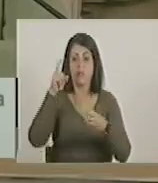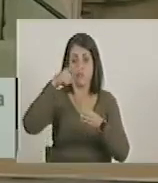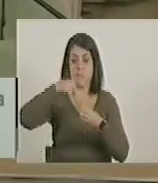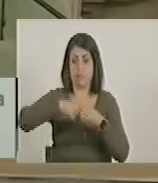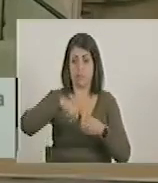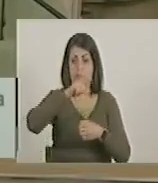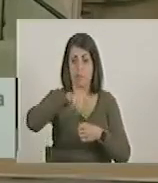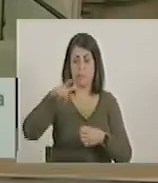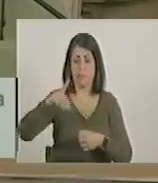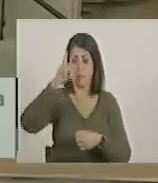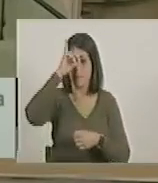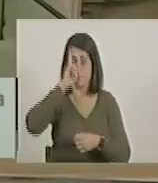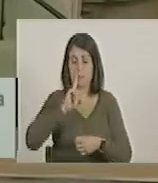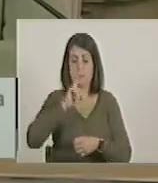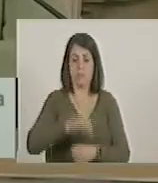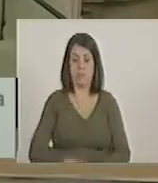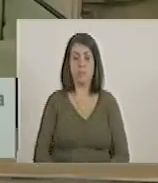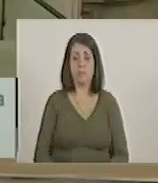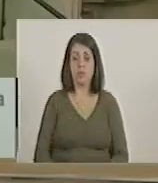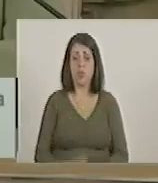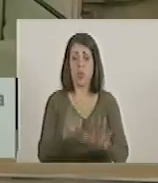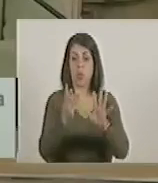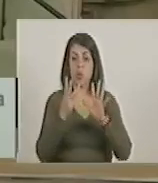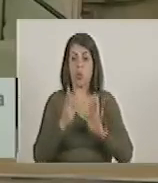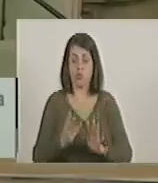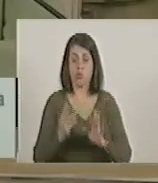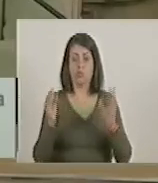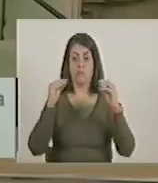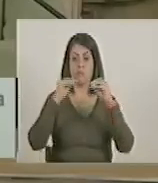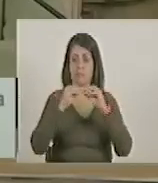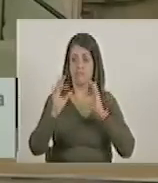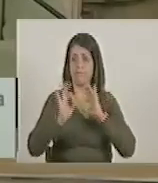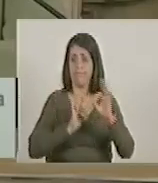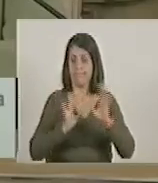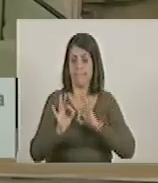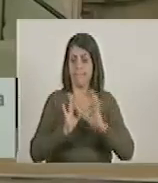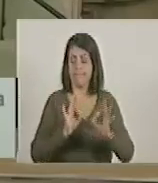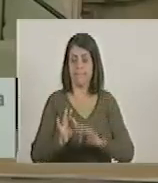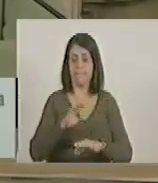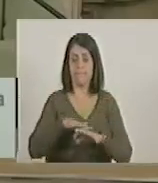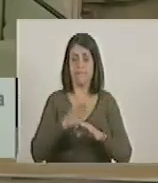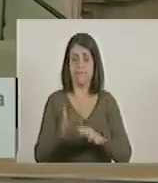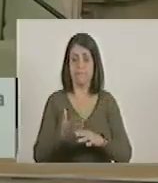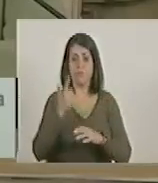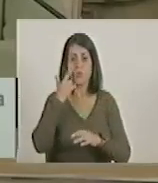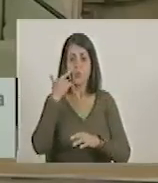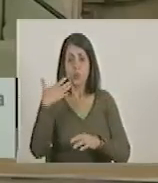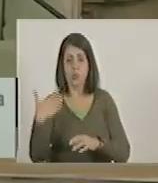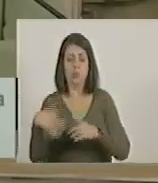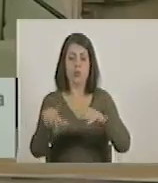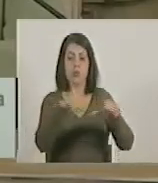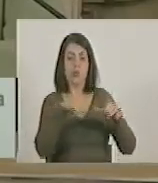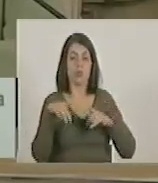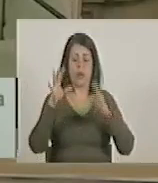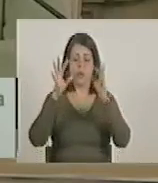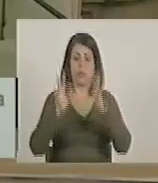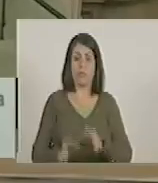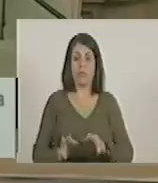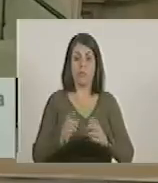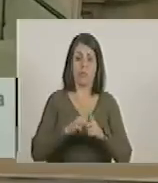de personas con discapacidad. 8. Adecuar y o adaptar los espacios físicos